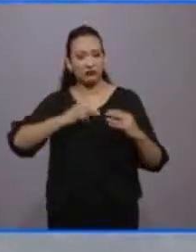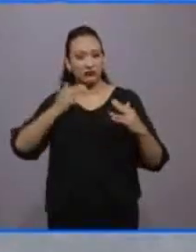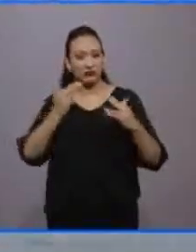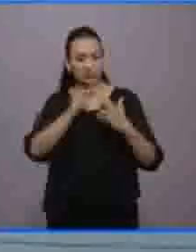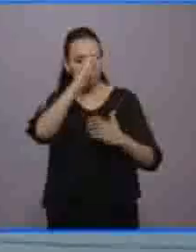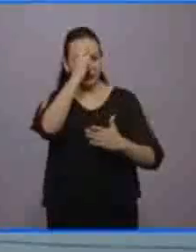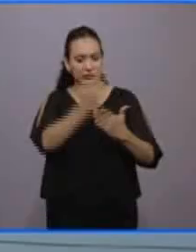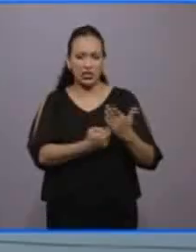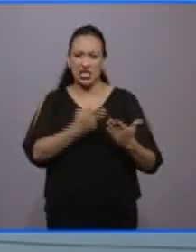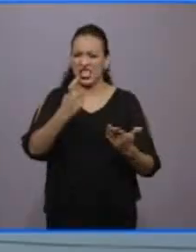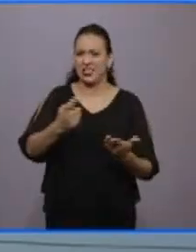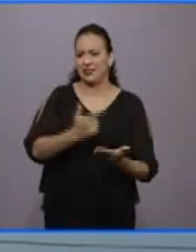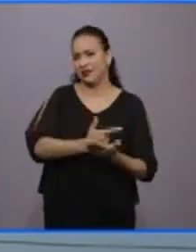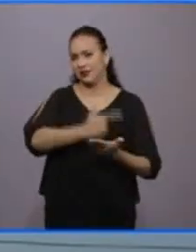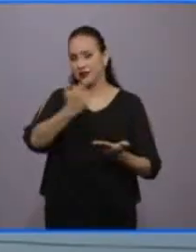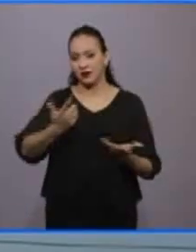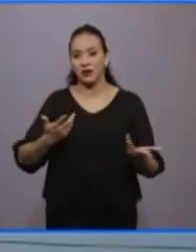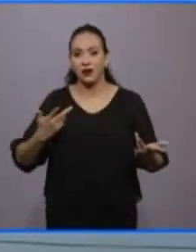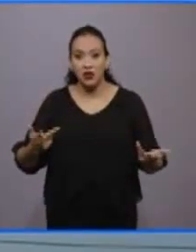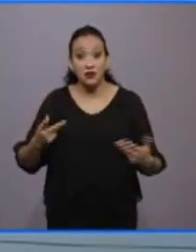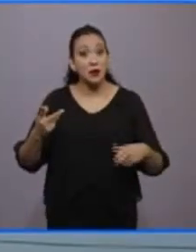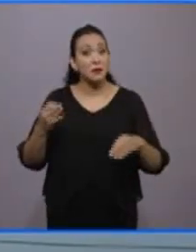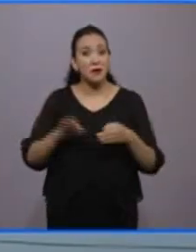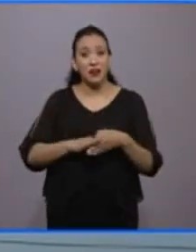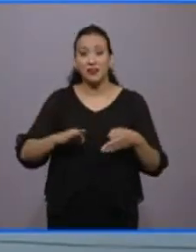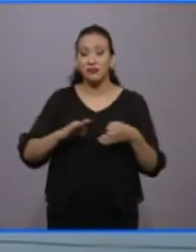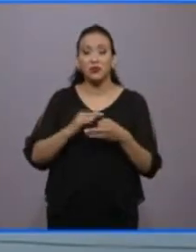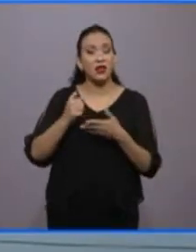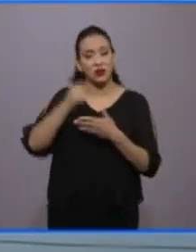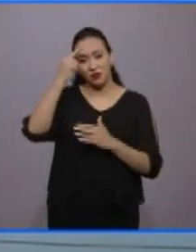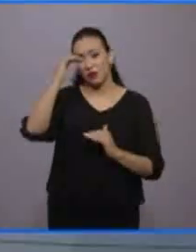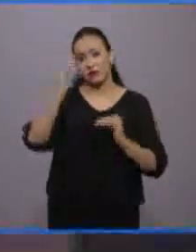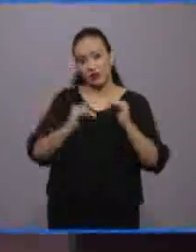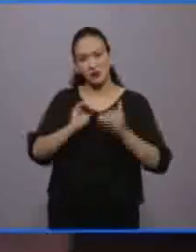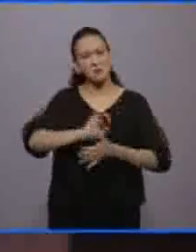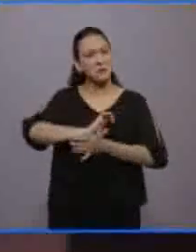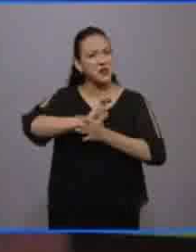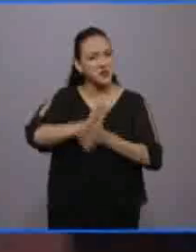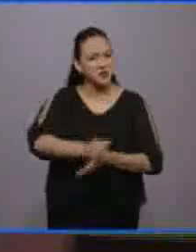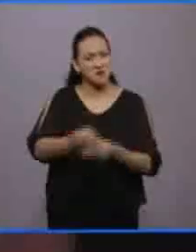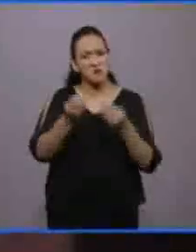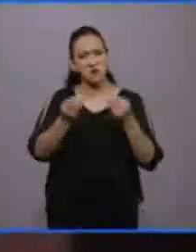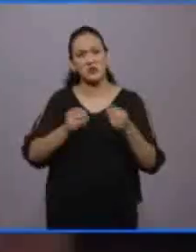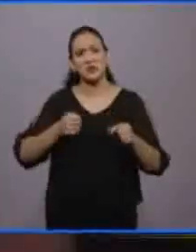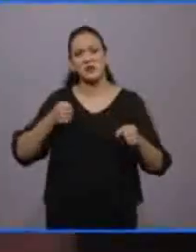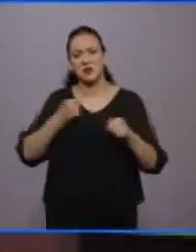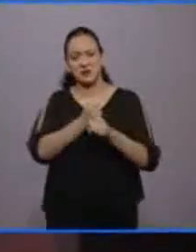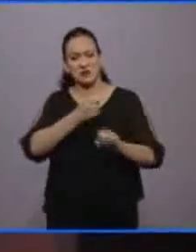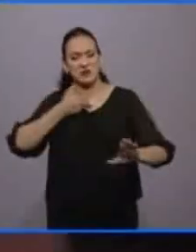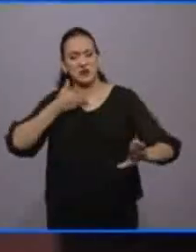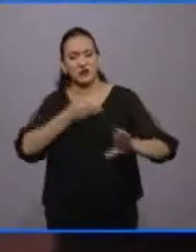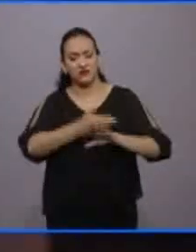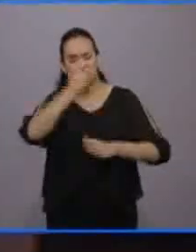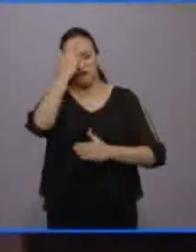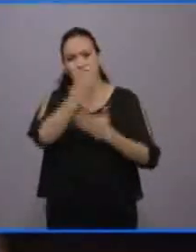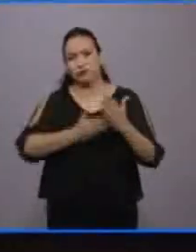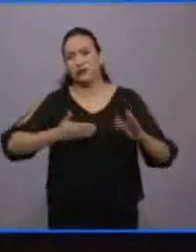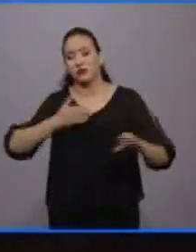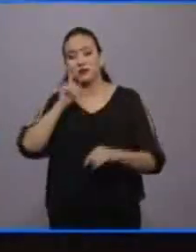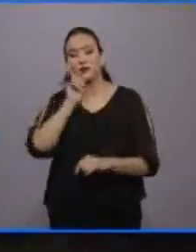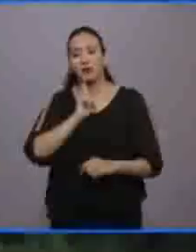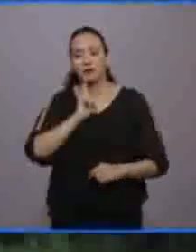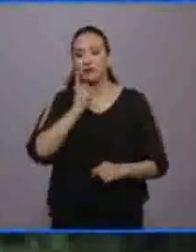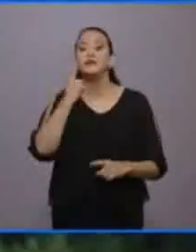sistema estructural que permite y perpetúa la desigualdad, la discriminación y las agresiones contra las mujeres, señaló la